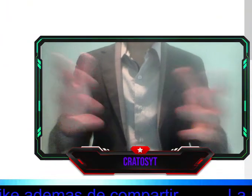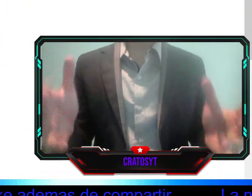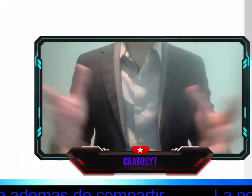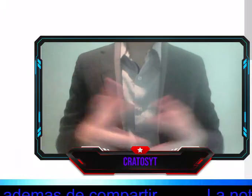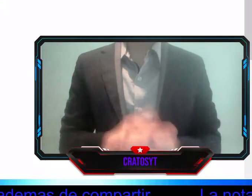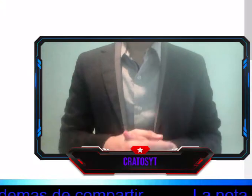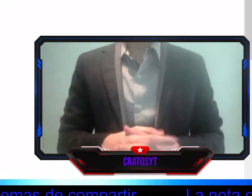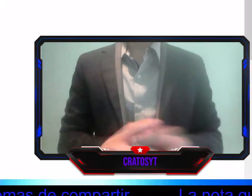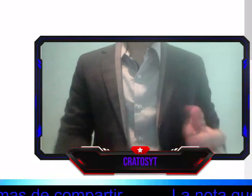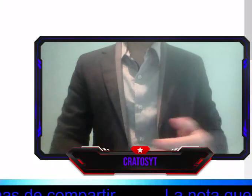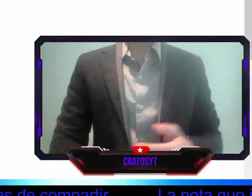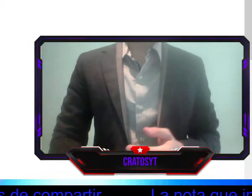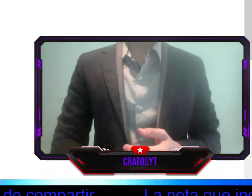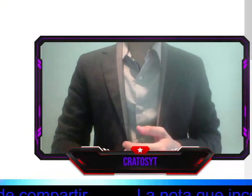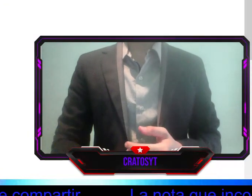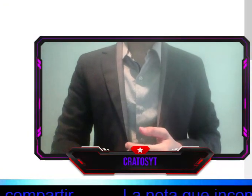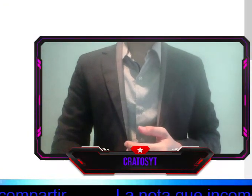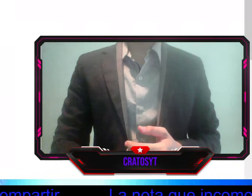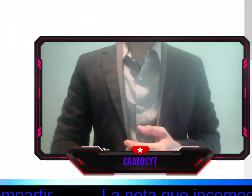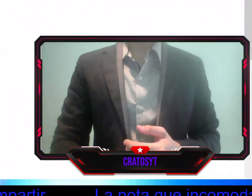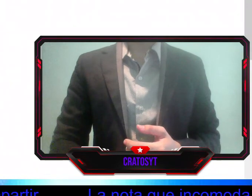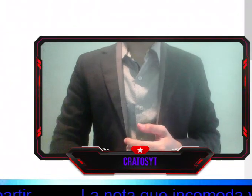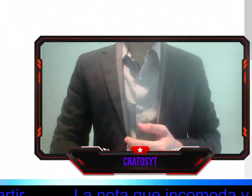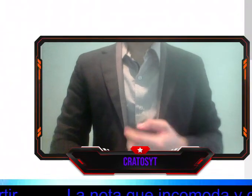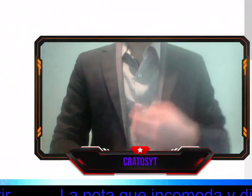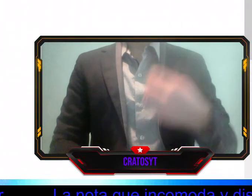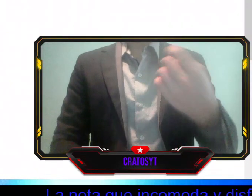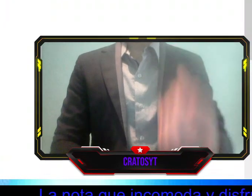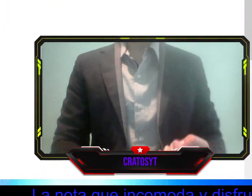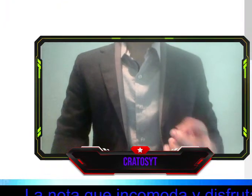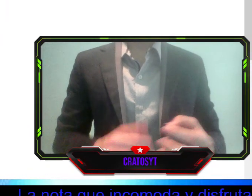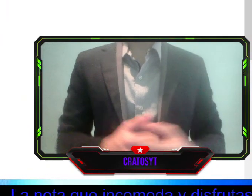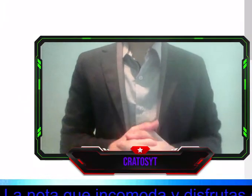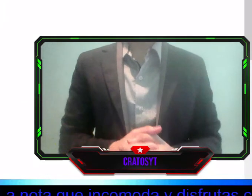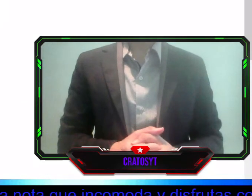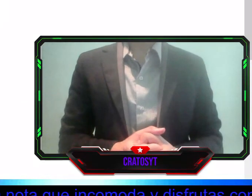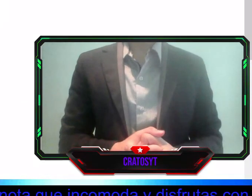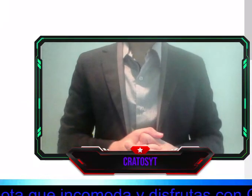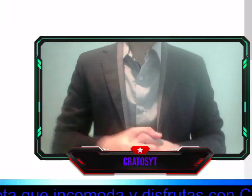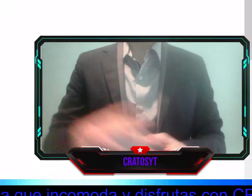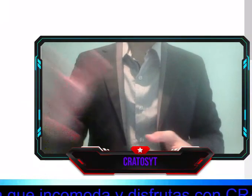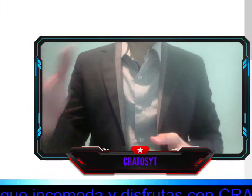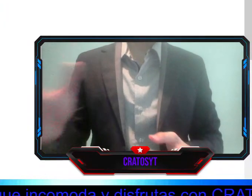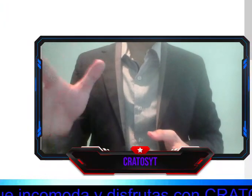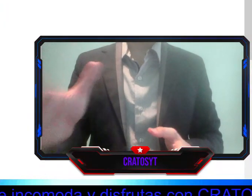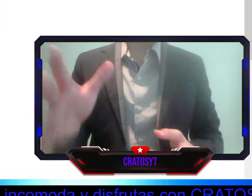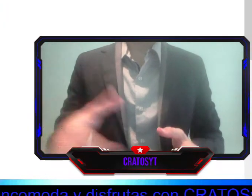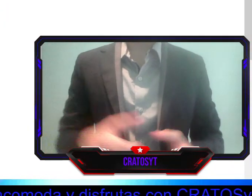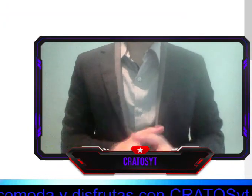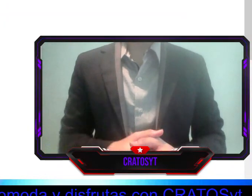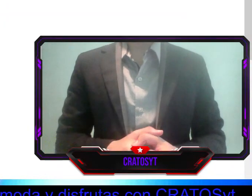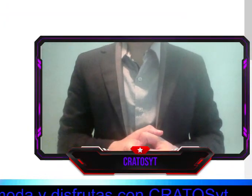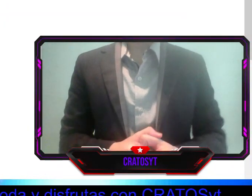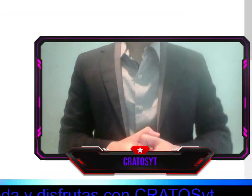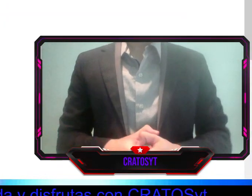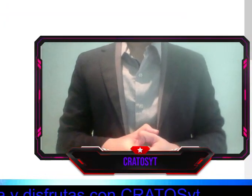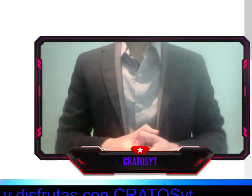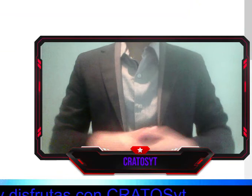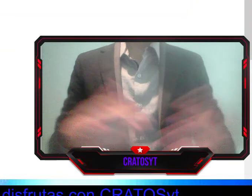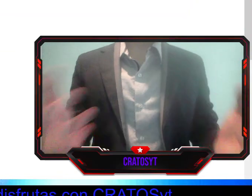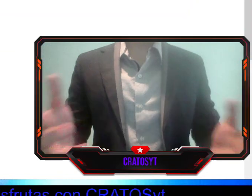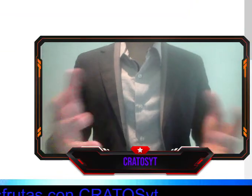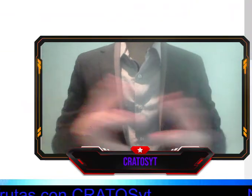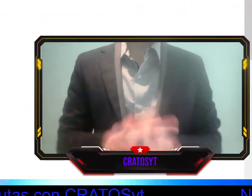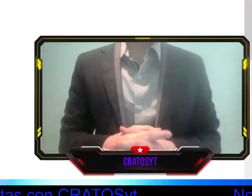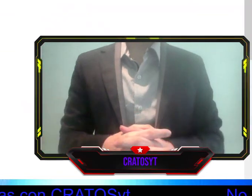es muy certero. También incluso en el programa La Octava, me gusta ver su programa junto con otro personaje que ahorita no recuerdo el nombre, que